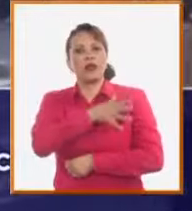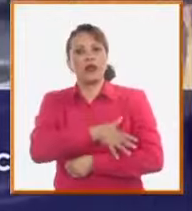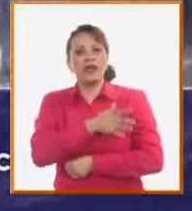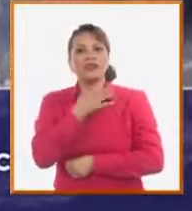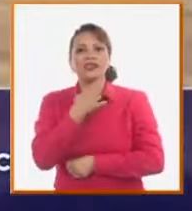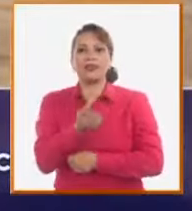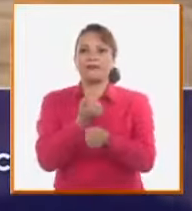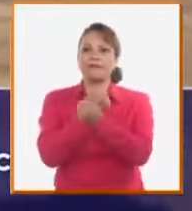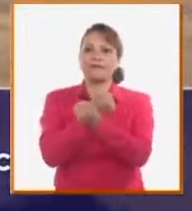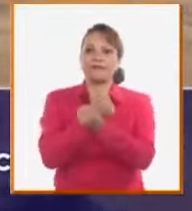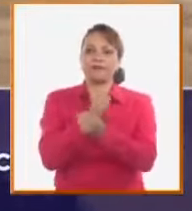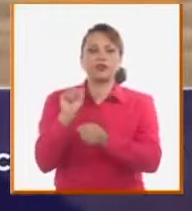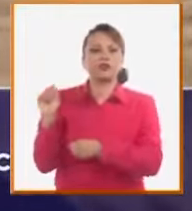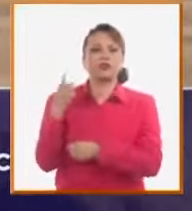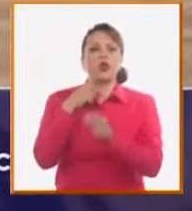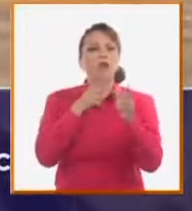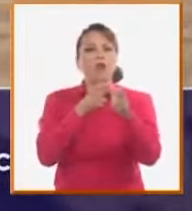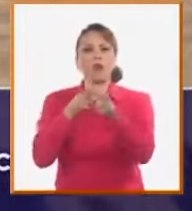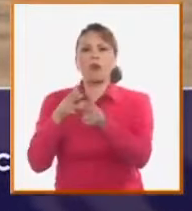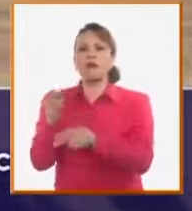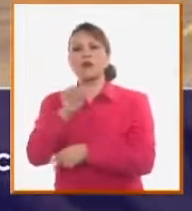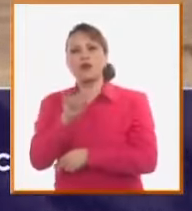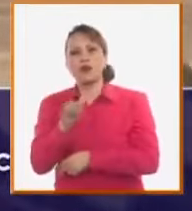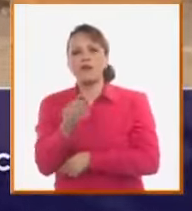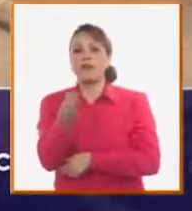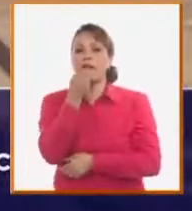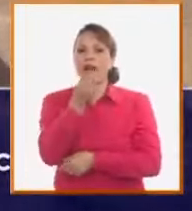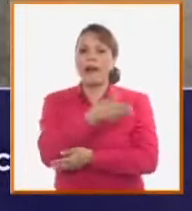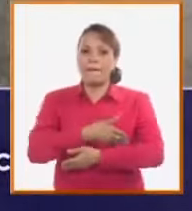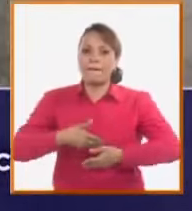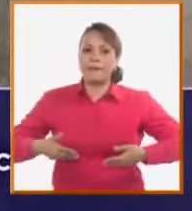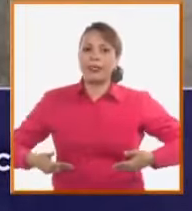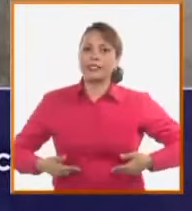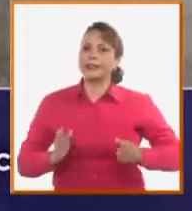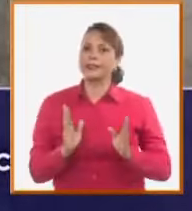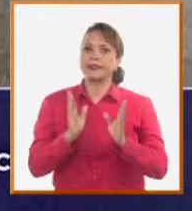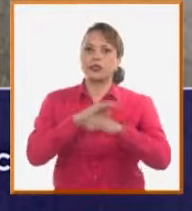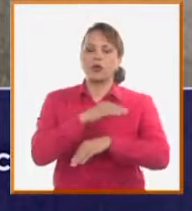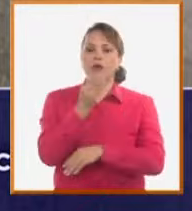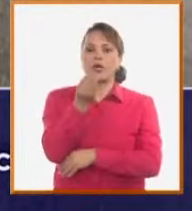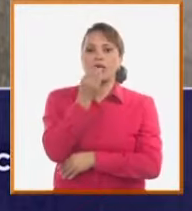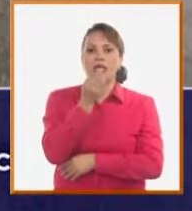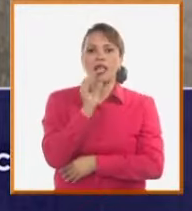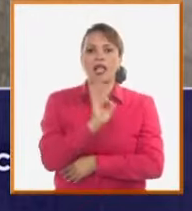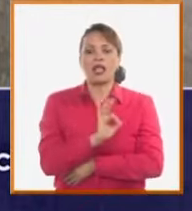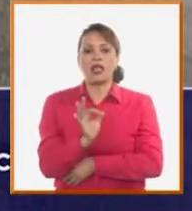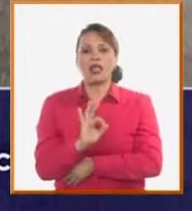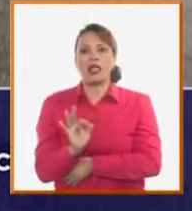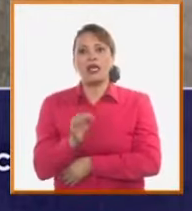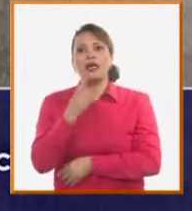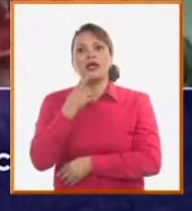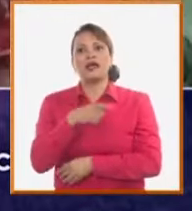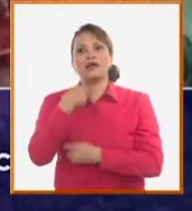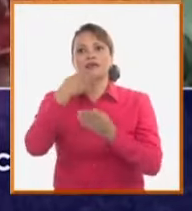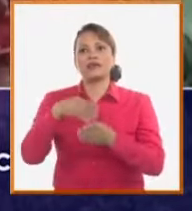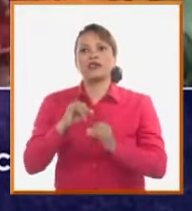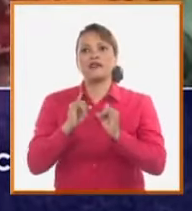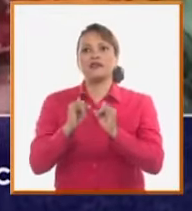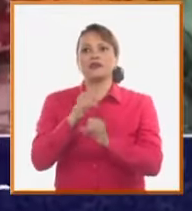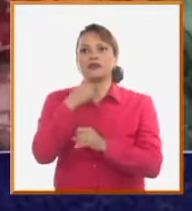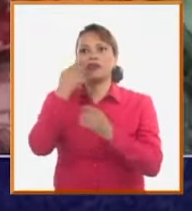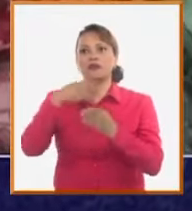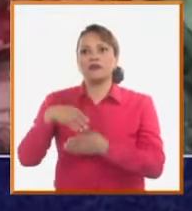no solo por los ataques, sino también por una hambruna masiva, y se están reportando ya los primeros casos de muertes de niños